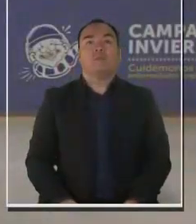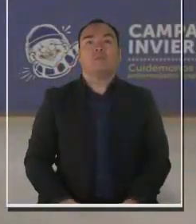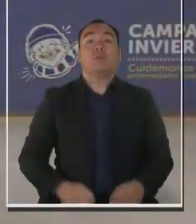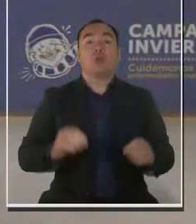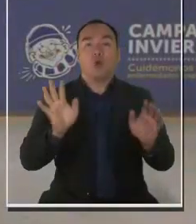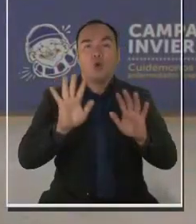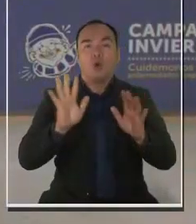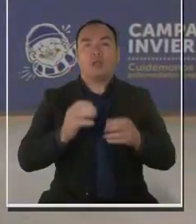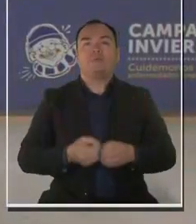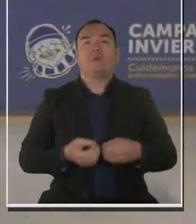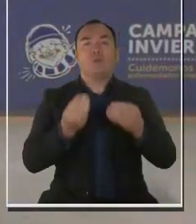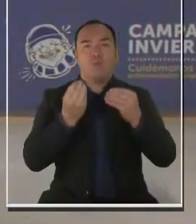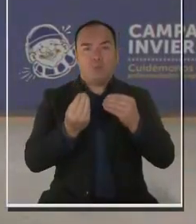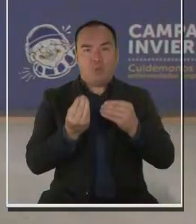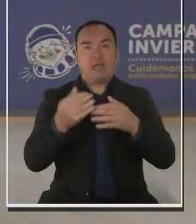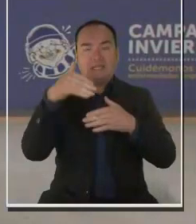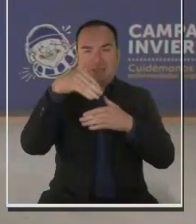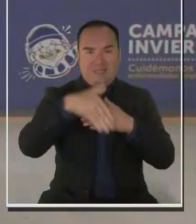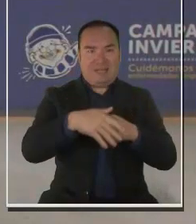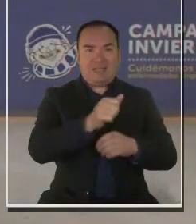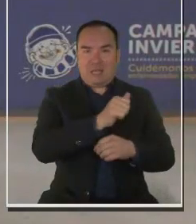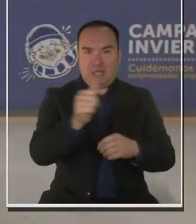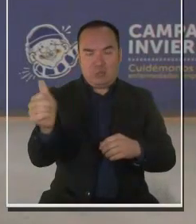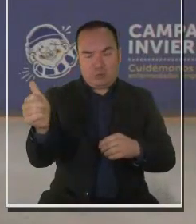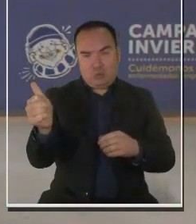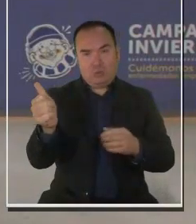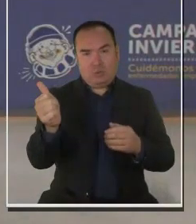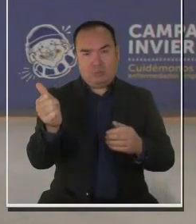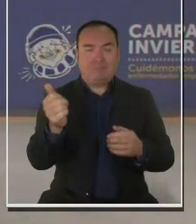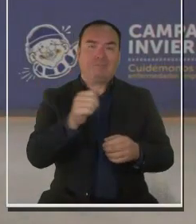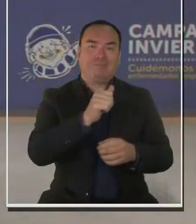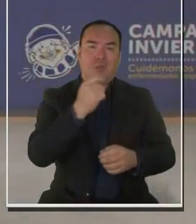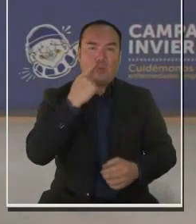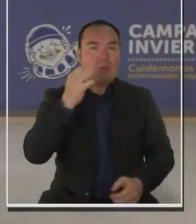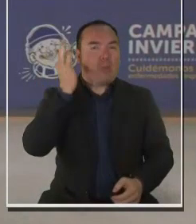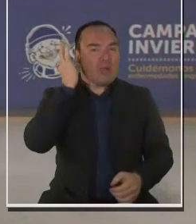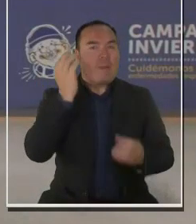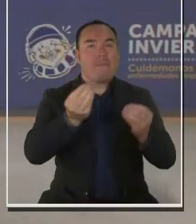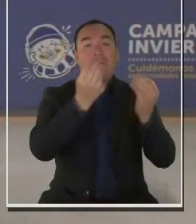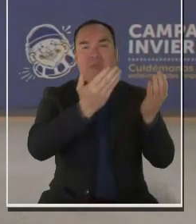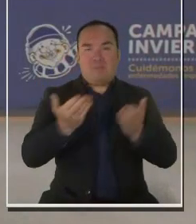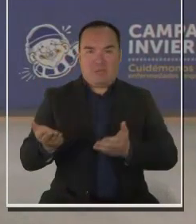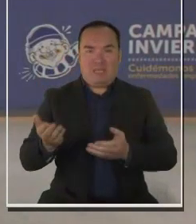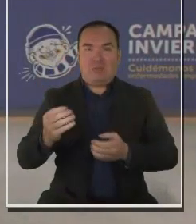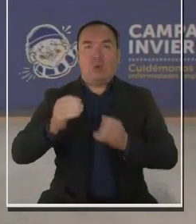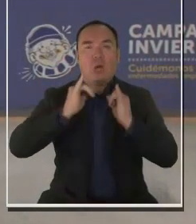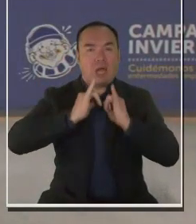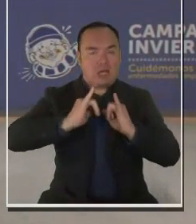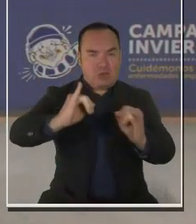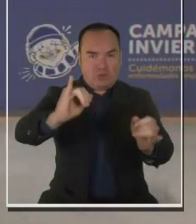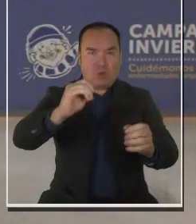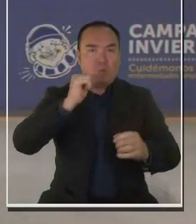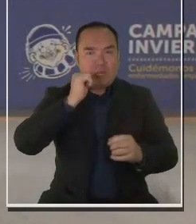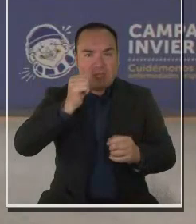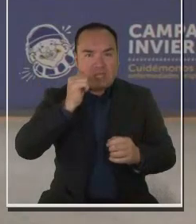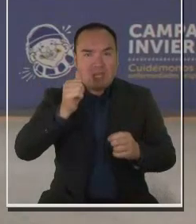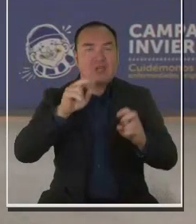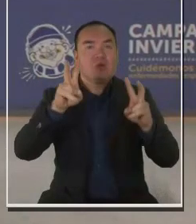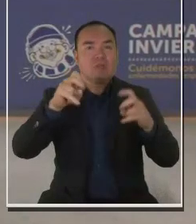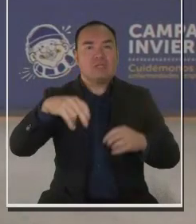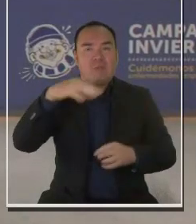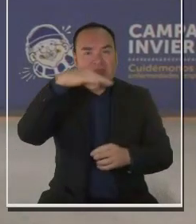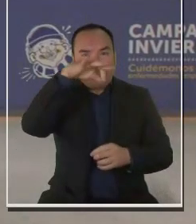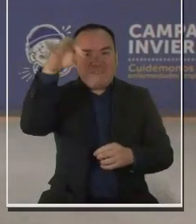Hola, muy buenas tardes. Sean todos y todas bienvenidos al reporte diario del informe de virus